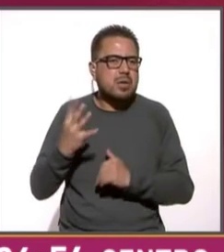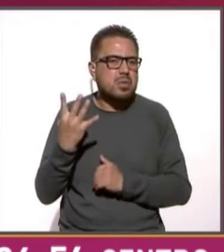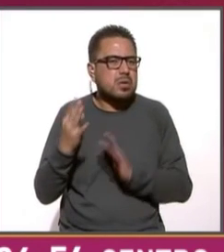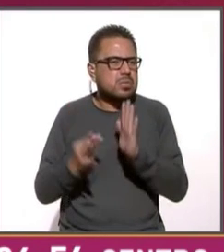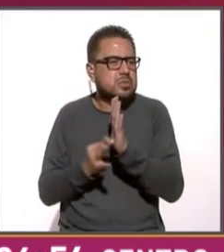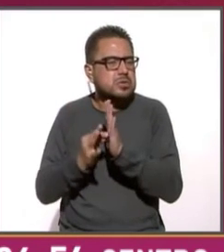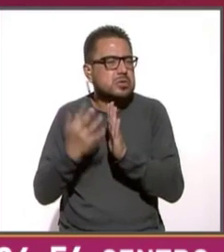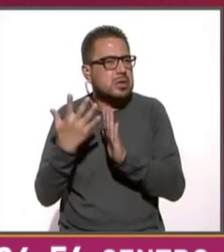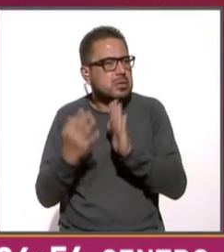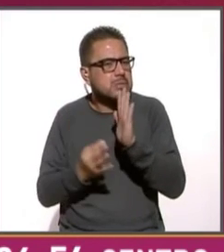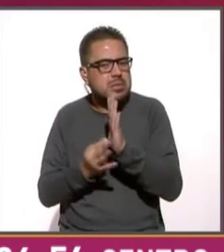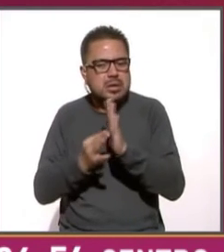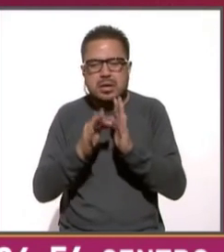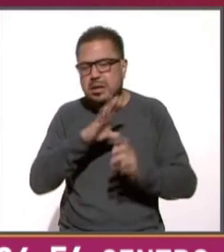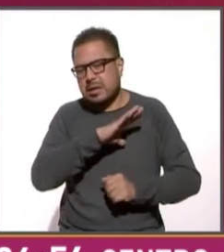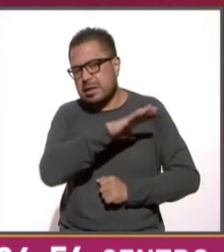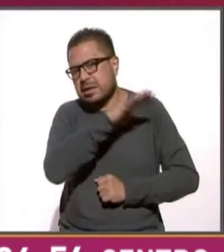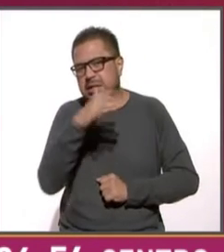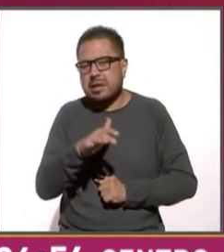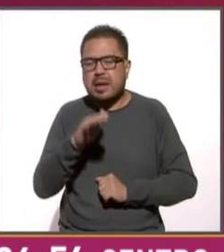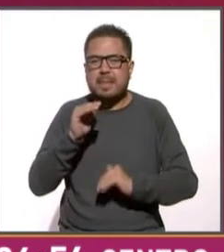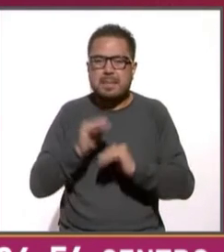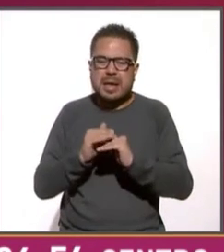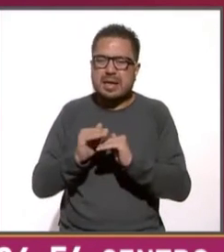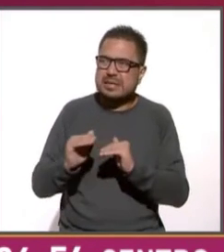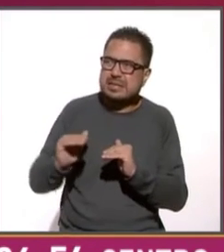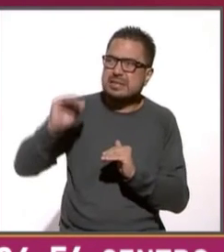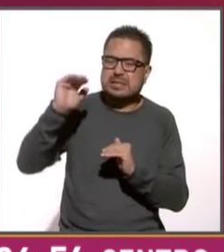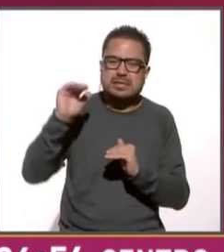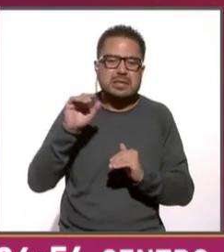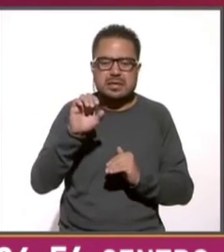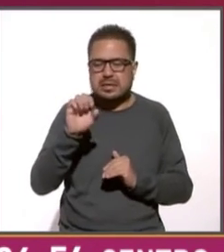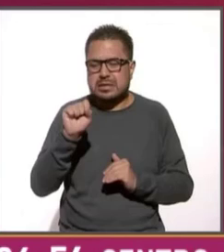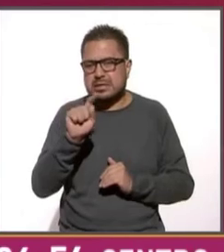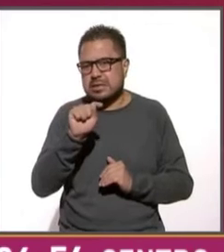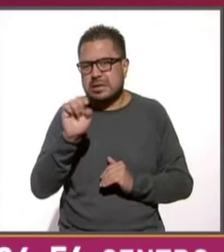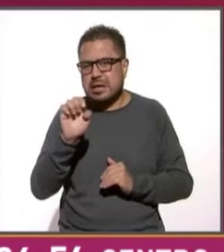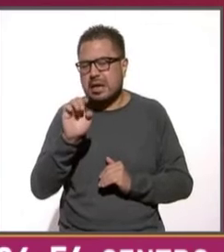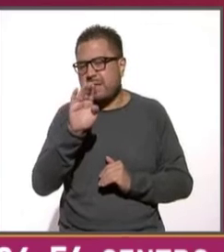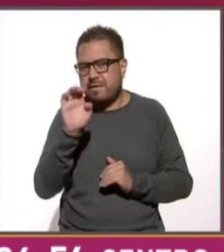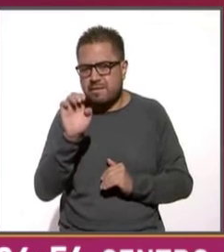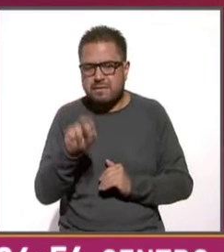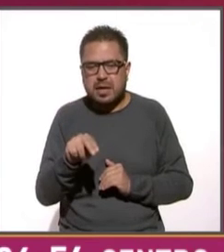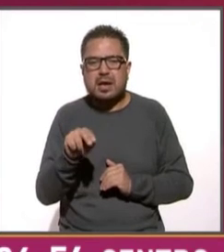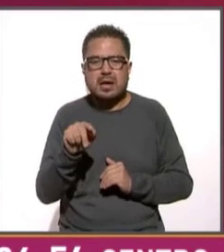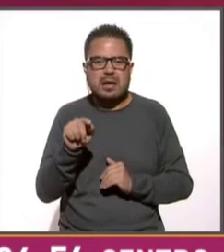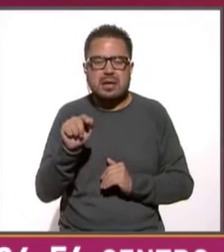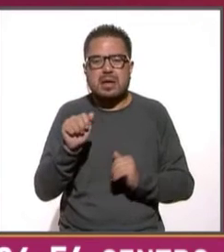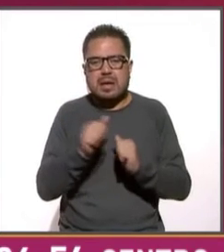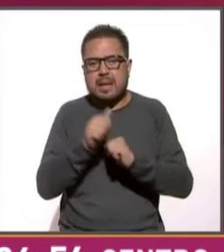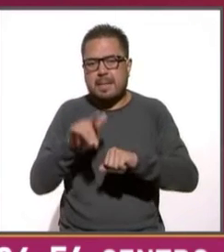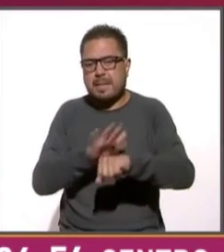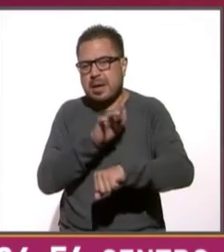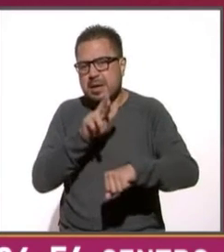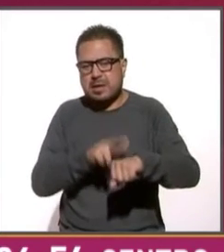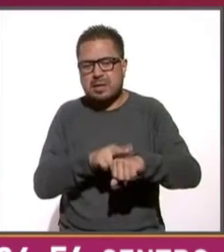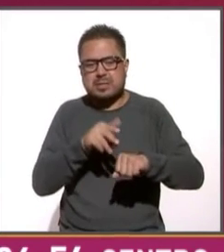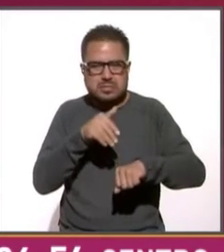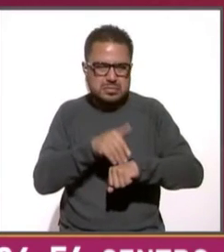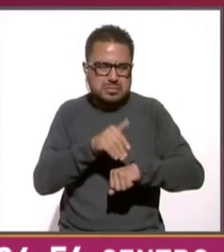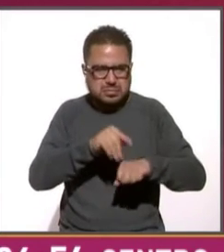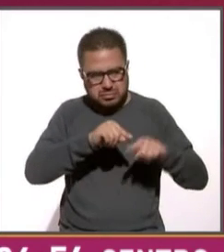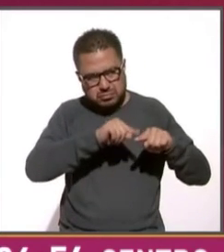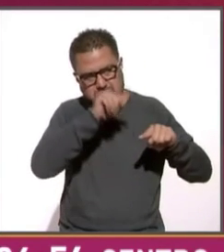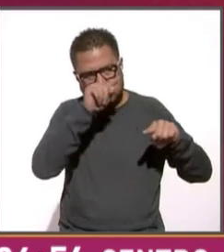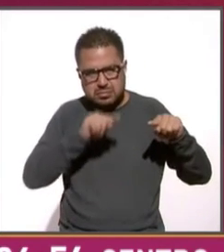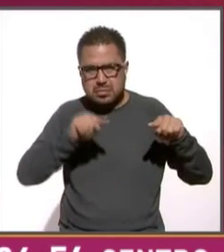5 puntos. En general, el que estaba más arriba era Esteban Villegas, en la mayor parte de las mediciones, pero